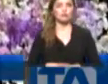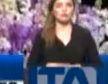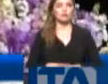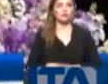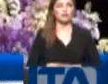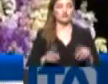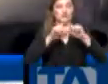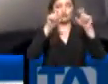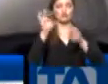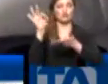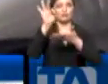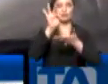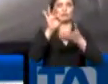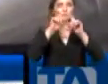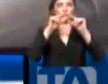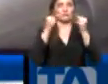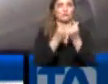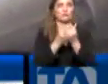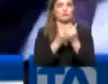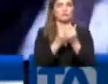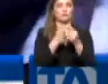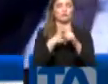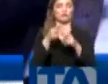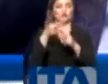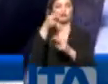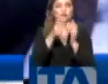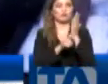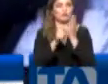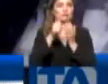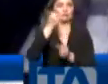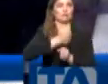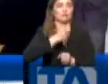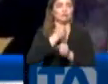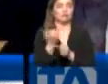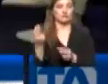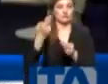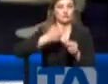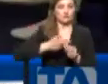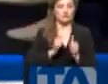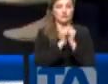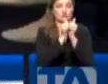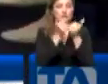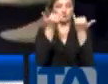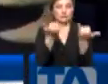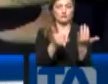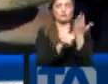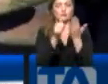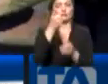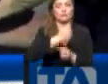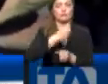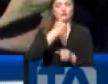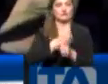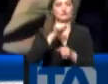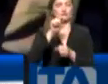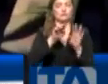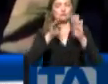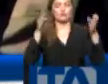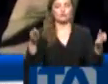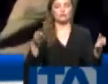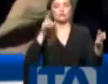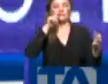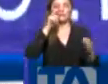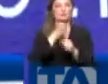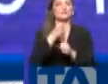Empresarios, representantes gremiales y, entre otros, un exministro del Trabajo participaron junto con el actual ministro del Trabajo en la mesa de